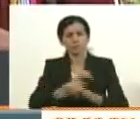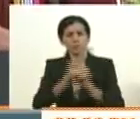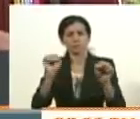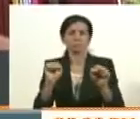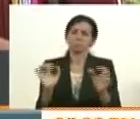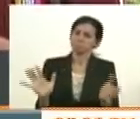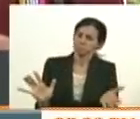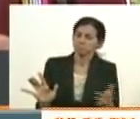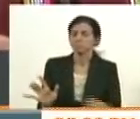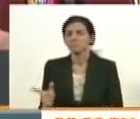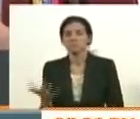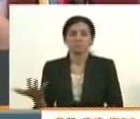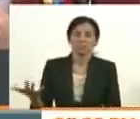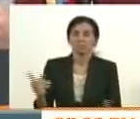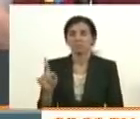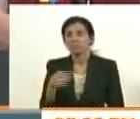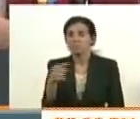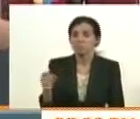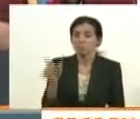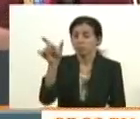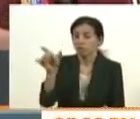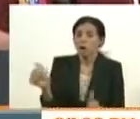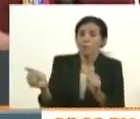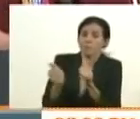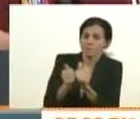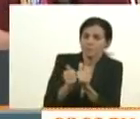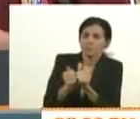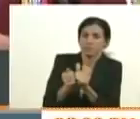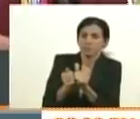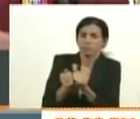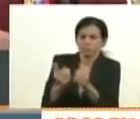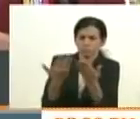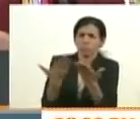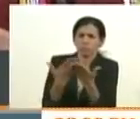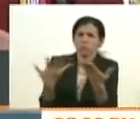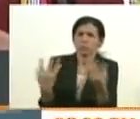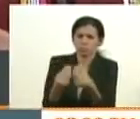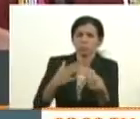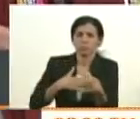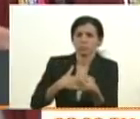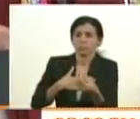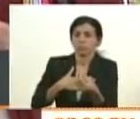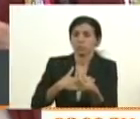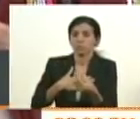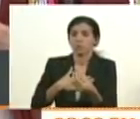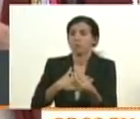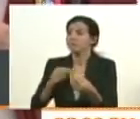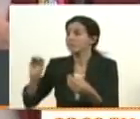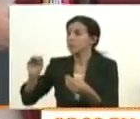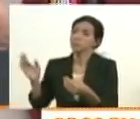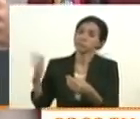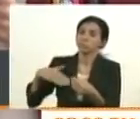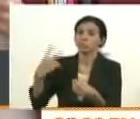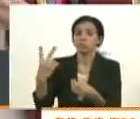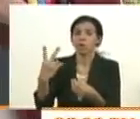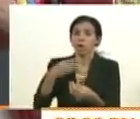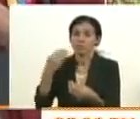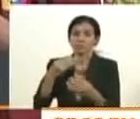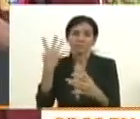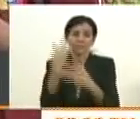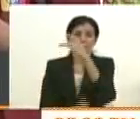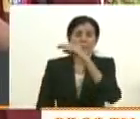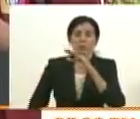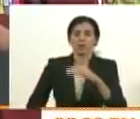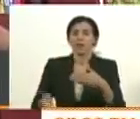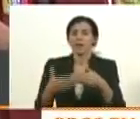llamarlo compañero de clase, porque justamente estuve en mi salón, se llevó a dos chamos de segundo y de primer año, se escaparon por la puerta